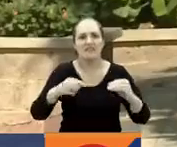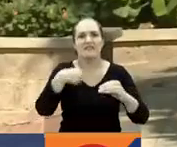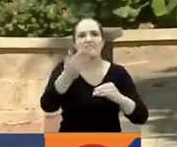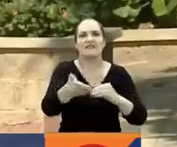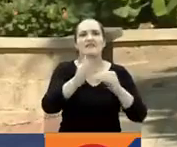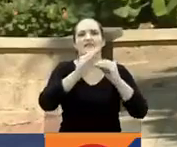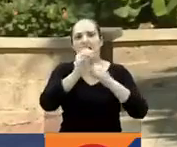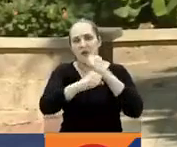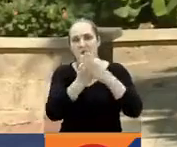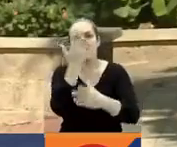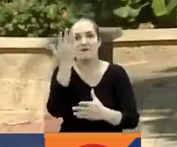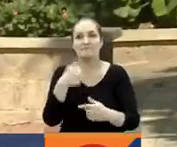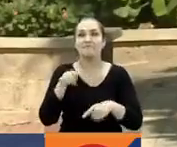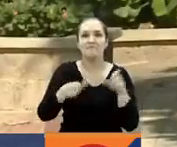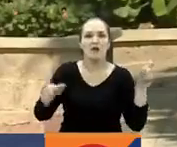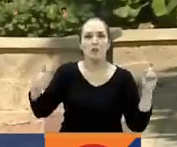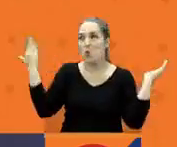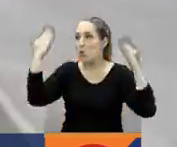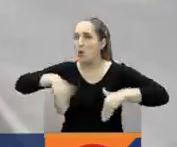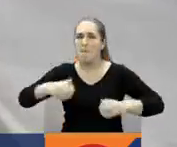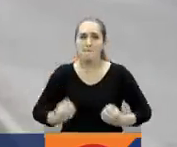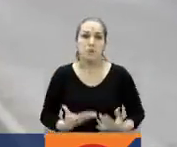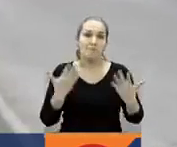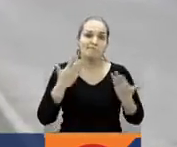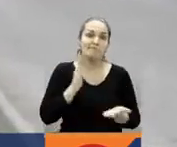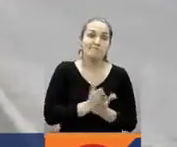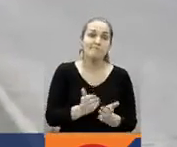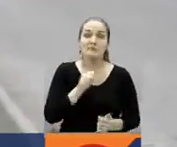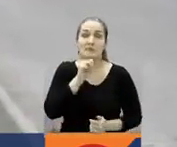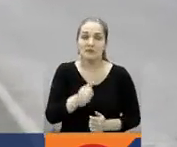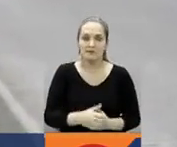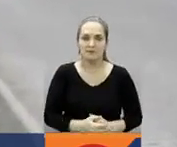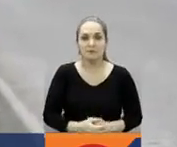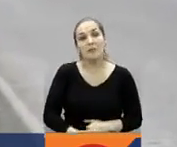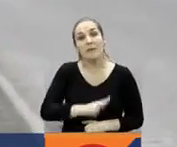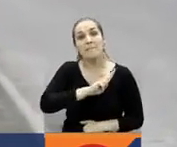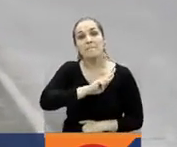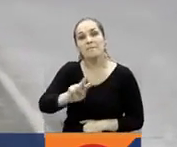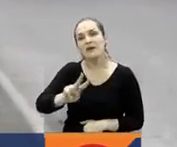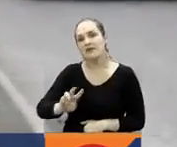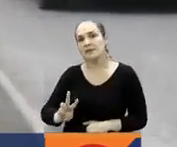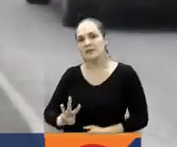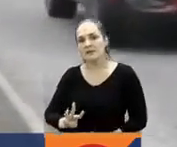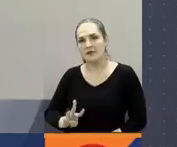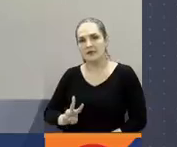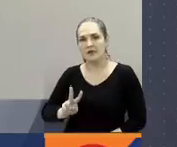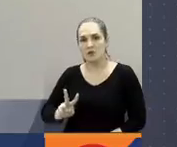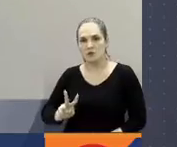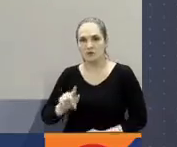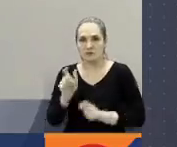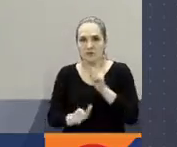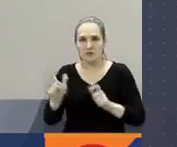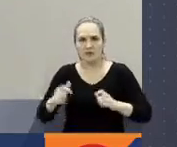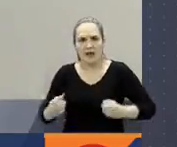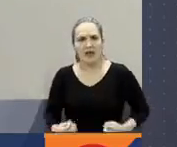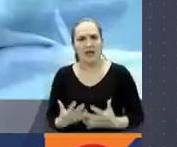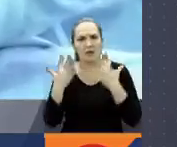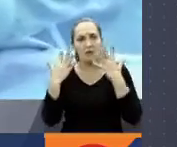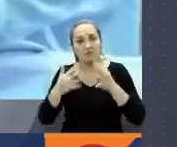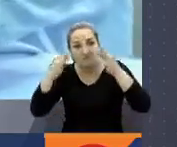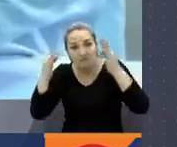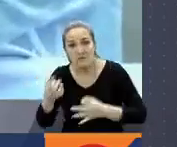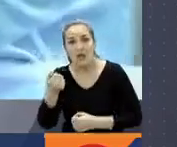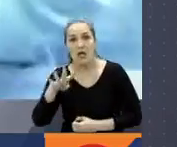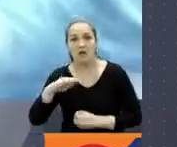en el uso de esos artefactos explosivos. En el Valle del Cauca, 32 personas han resultado quemadas por pólvora. 14 de ellas